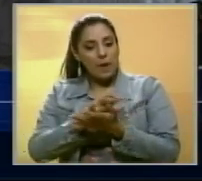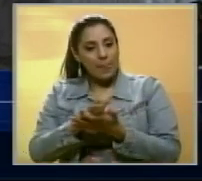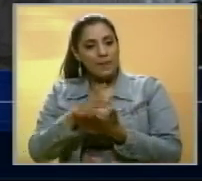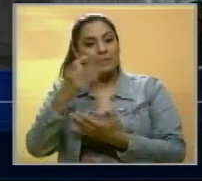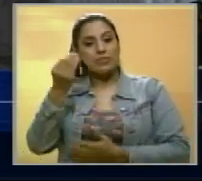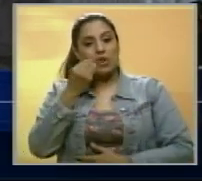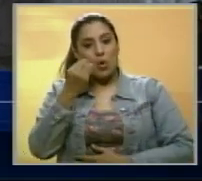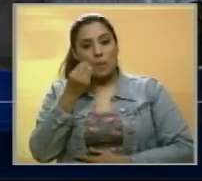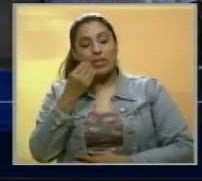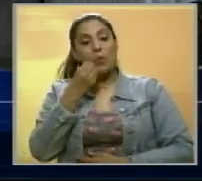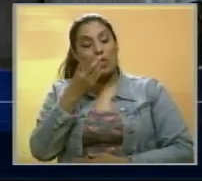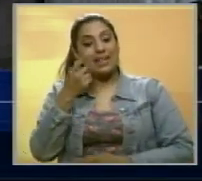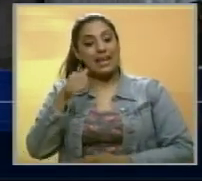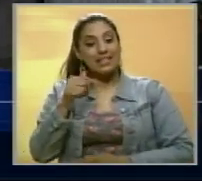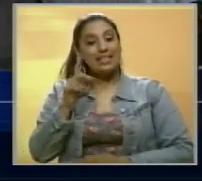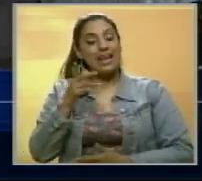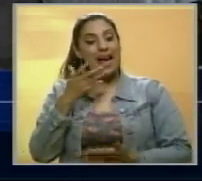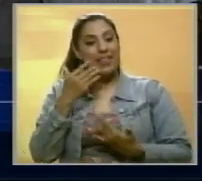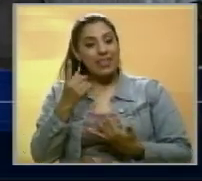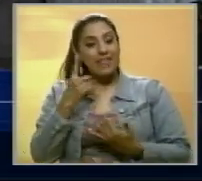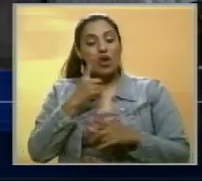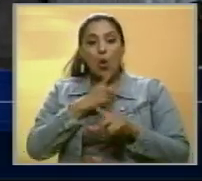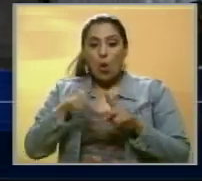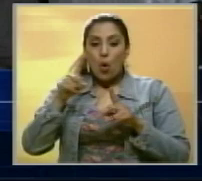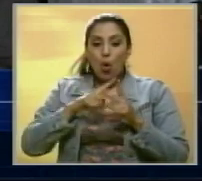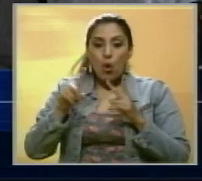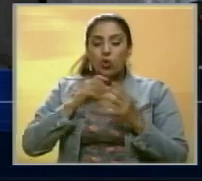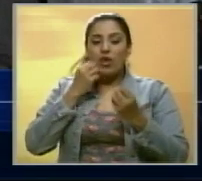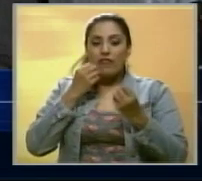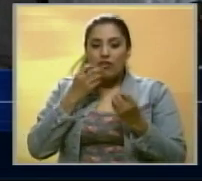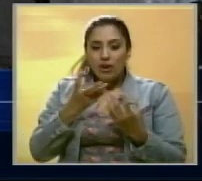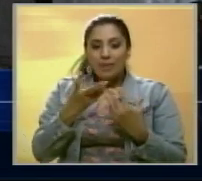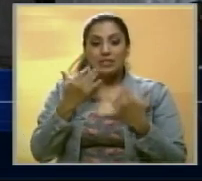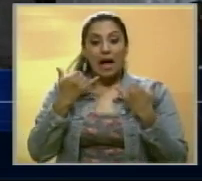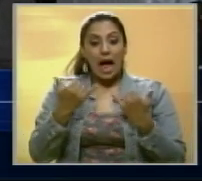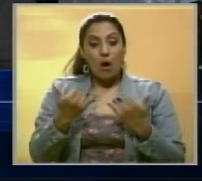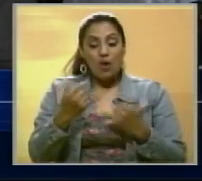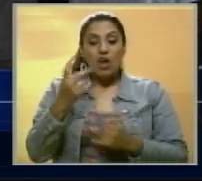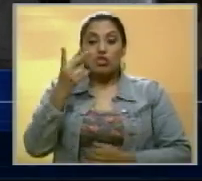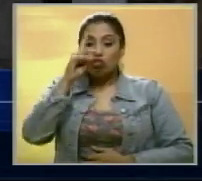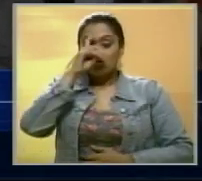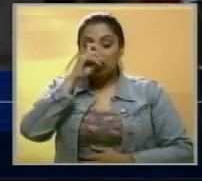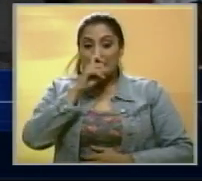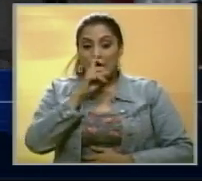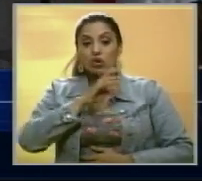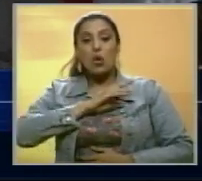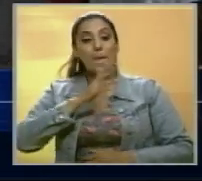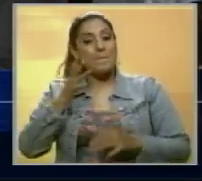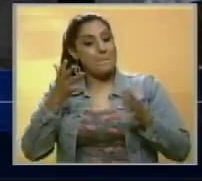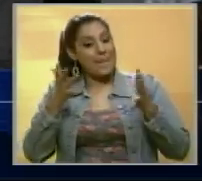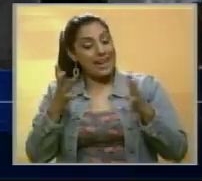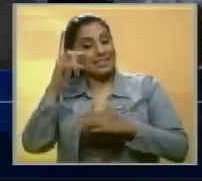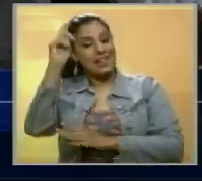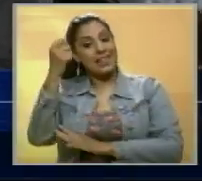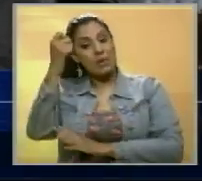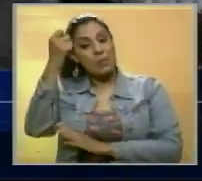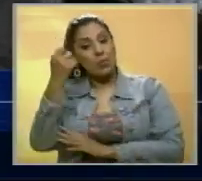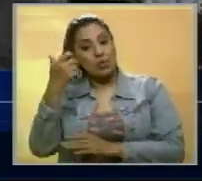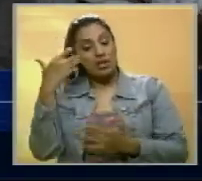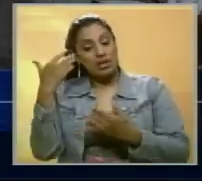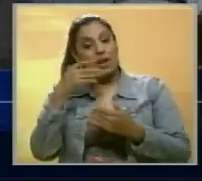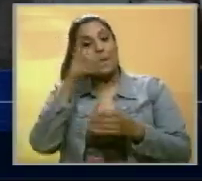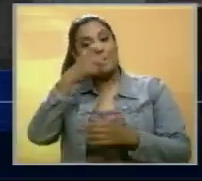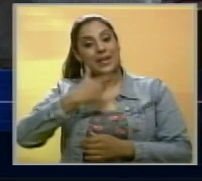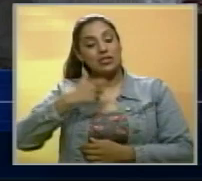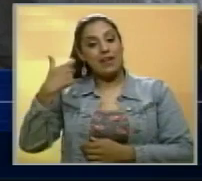los alimentos, y dijo en este sentido que ha habido otros pronunciamientos, y mientras tanto durante 2 años, según el diputado Stalin González,